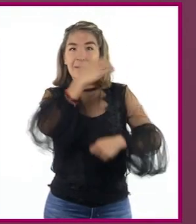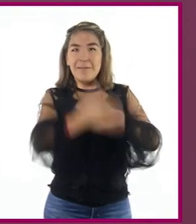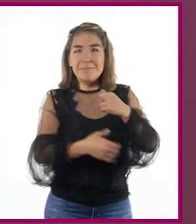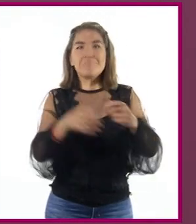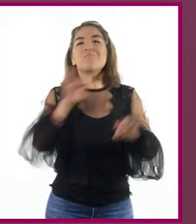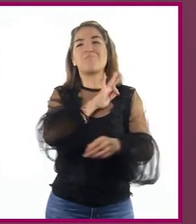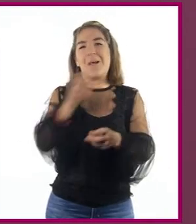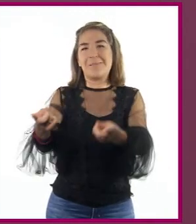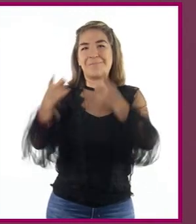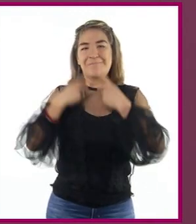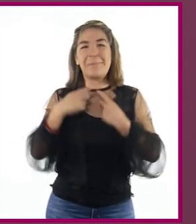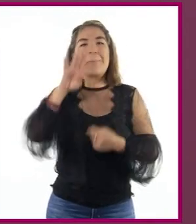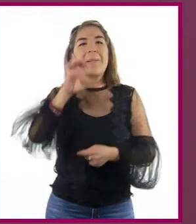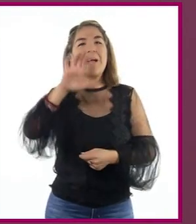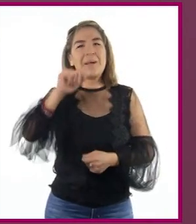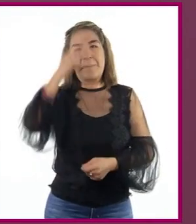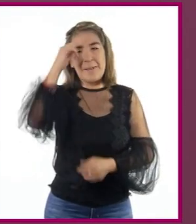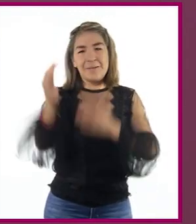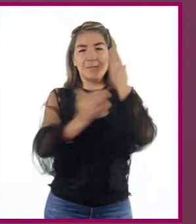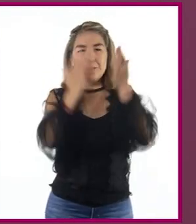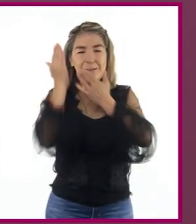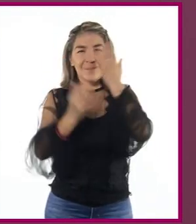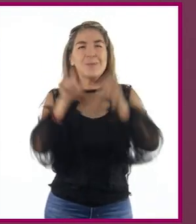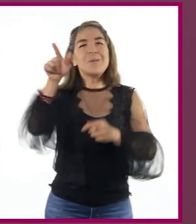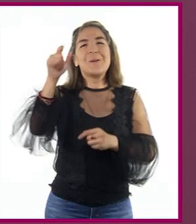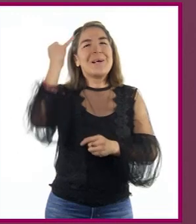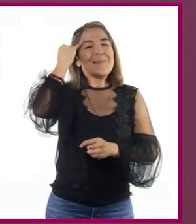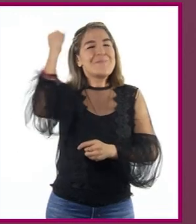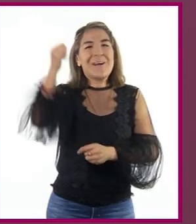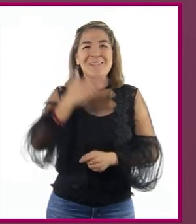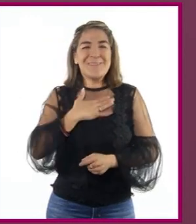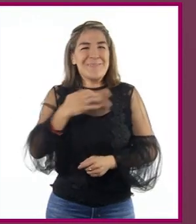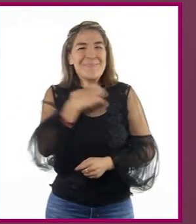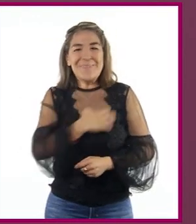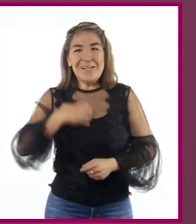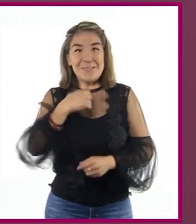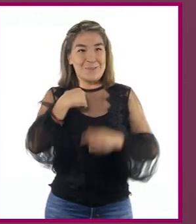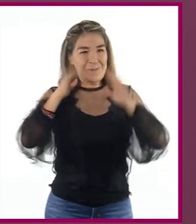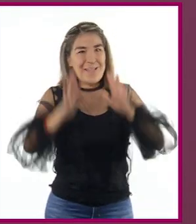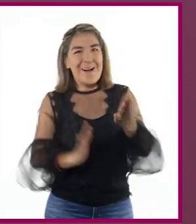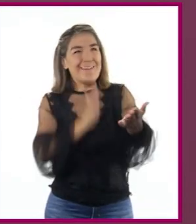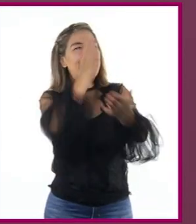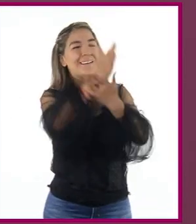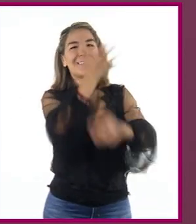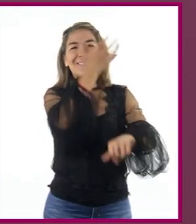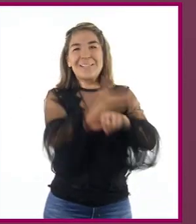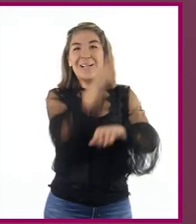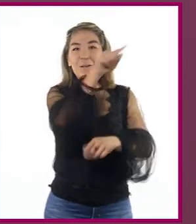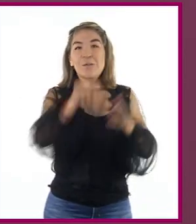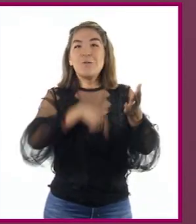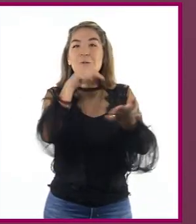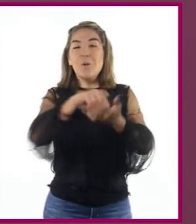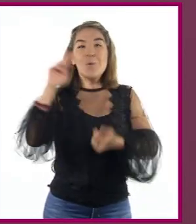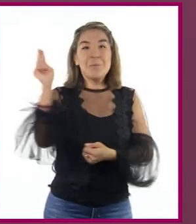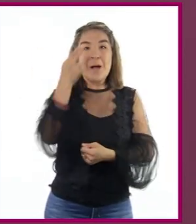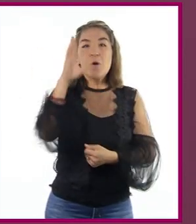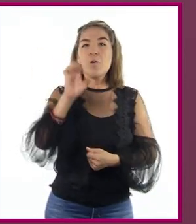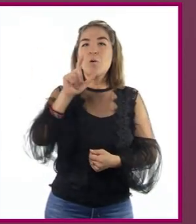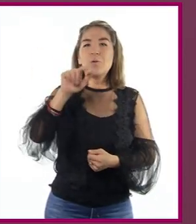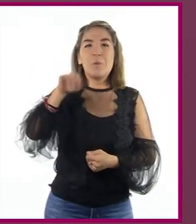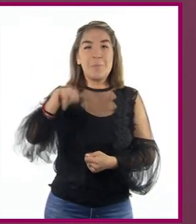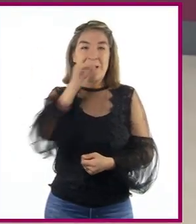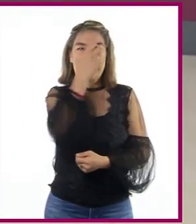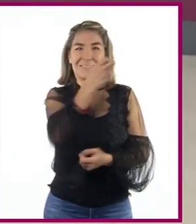estudio Fulbright. Imaginen mi felicidad. Me iba a Estados Unidos, a la Universidad de Columbia en Nueva